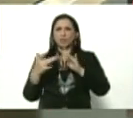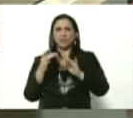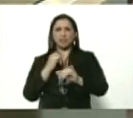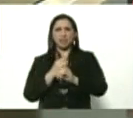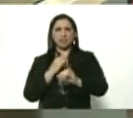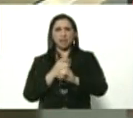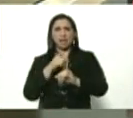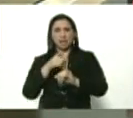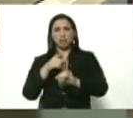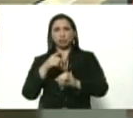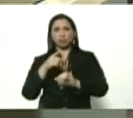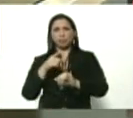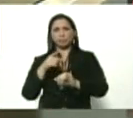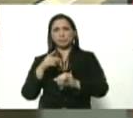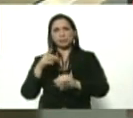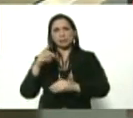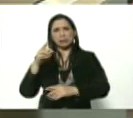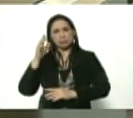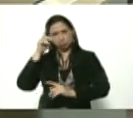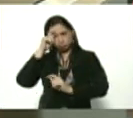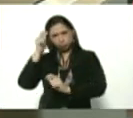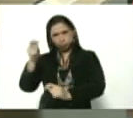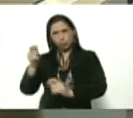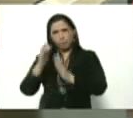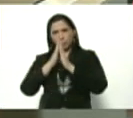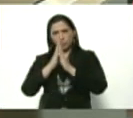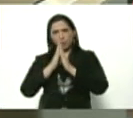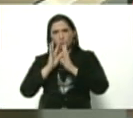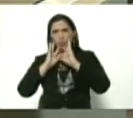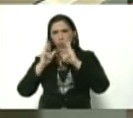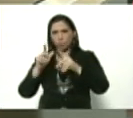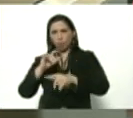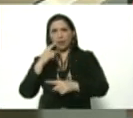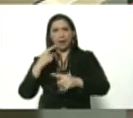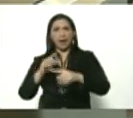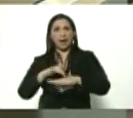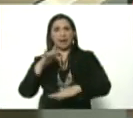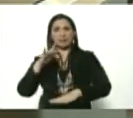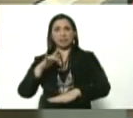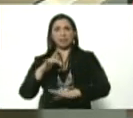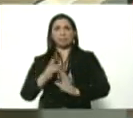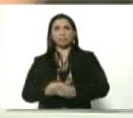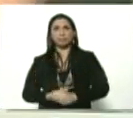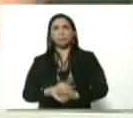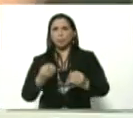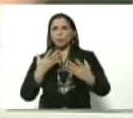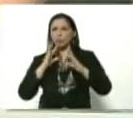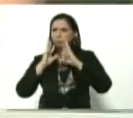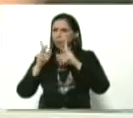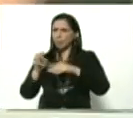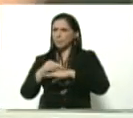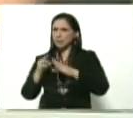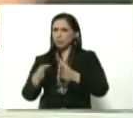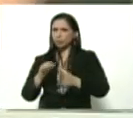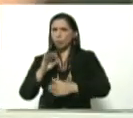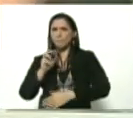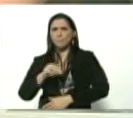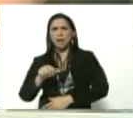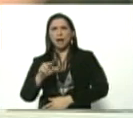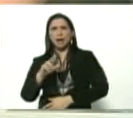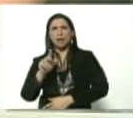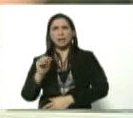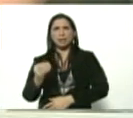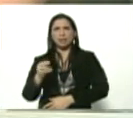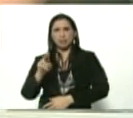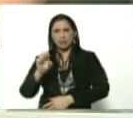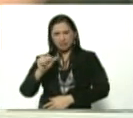una recomendación que les doy, extra, señor Jorge Márquez. Es una buena recomendación, ¿le parece, Márquez, ministro Márquez?